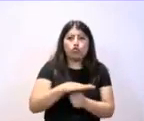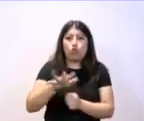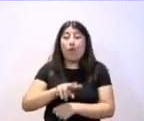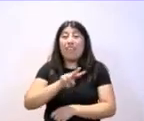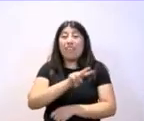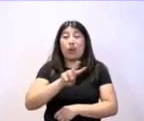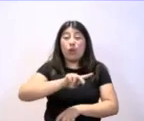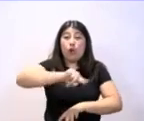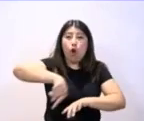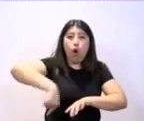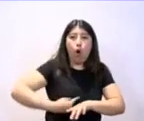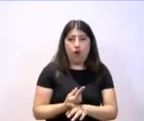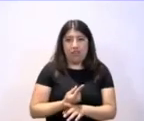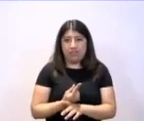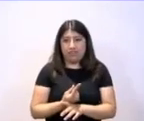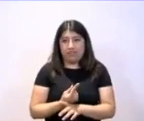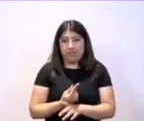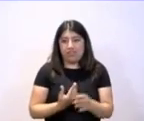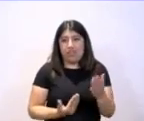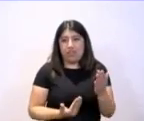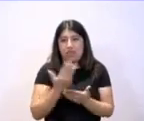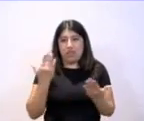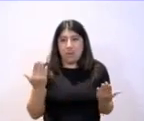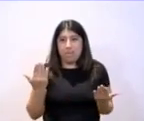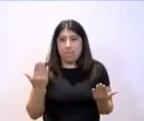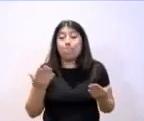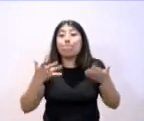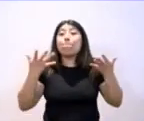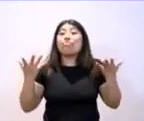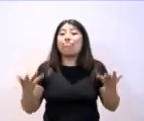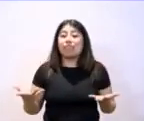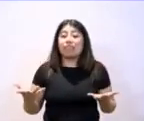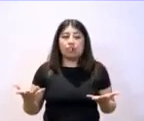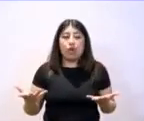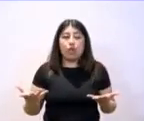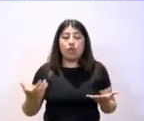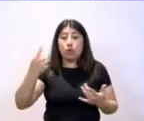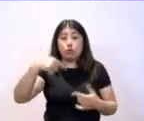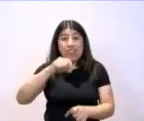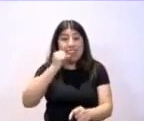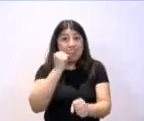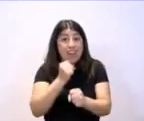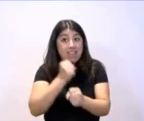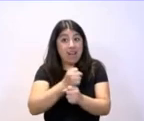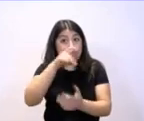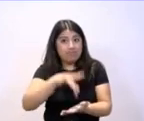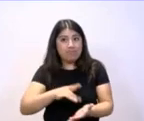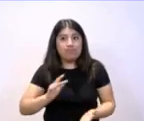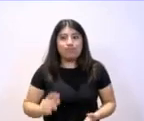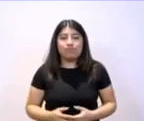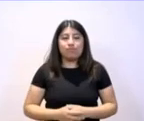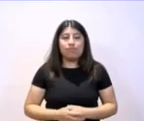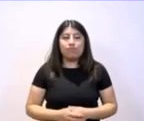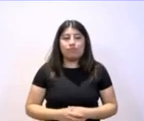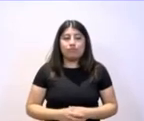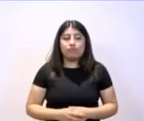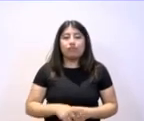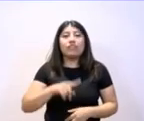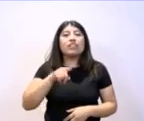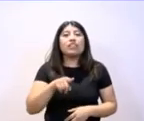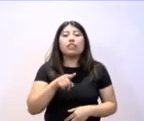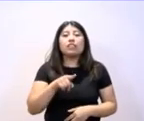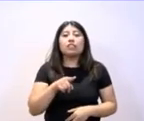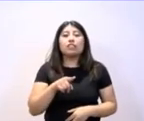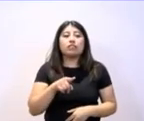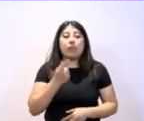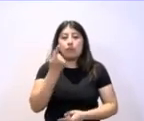horas del día, señora Bastida. Por lo tanto, pónganse a trabajar. Y sabe usted, dice, que han aumentado